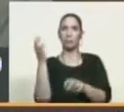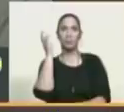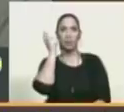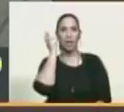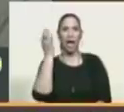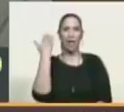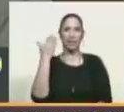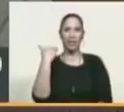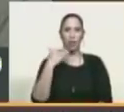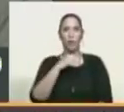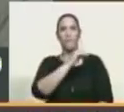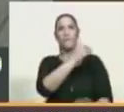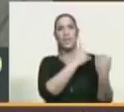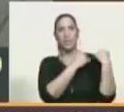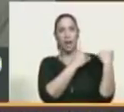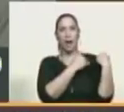fiscal,